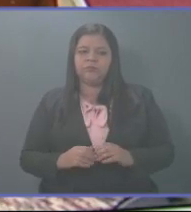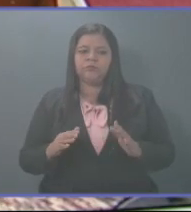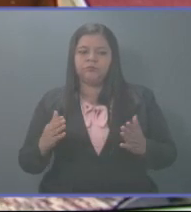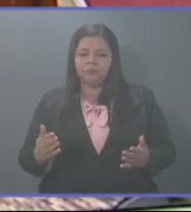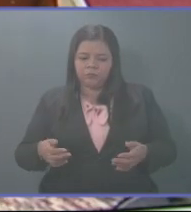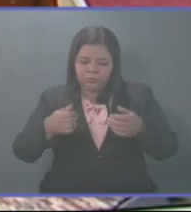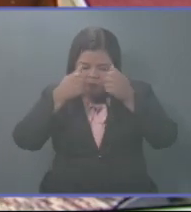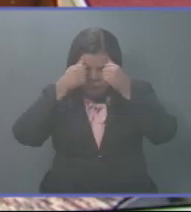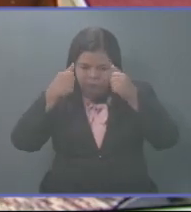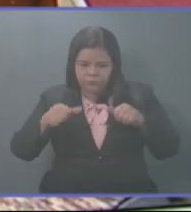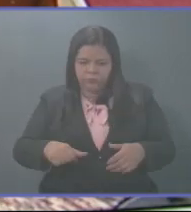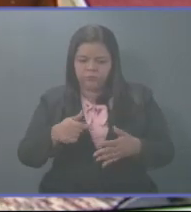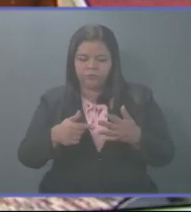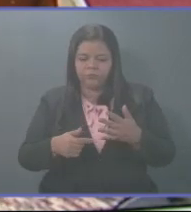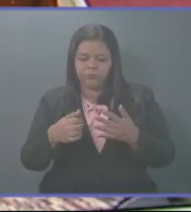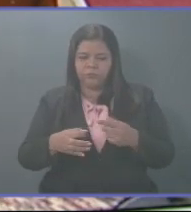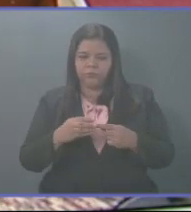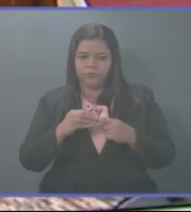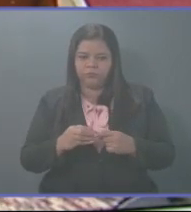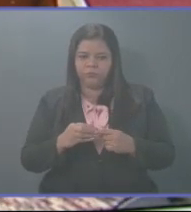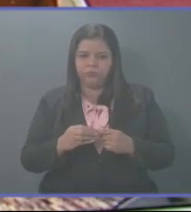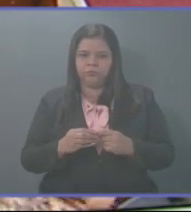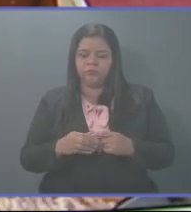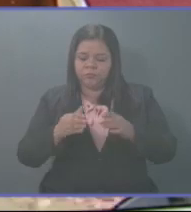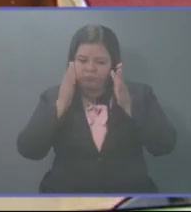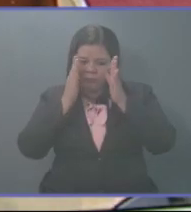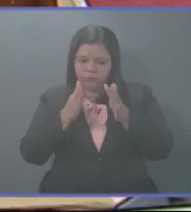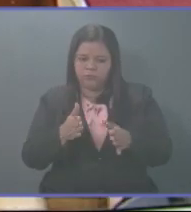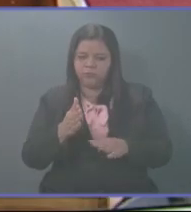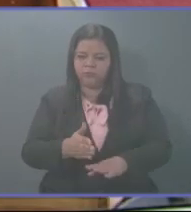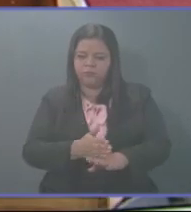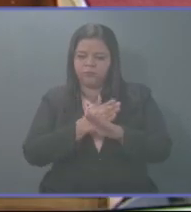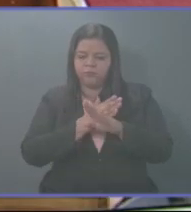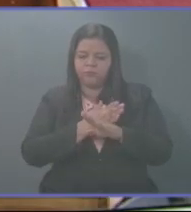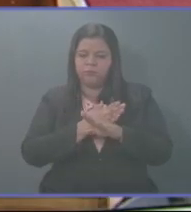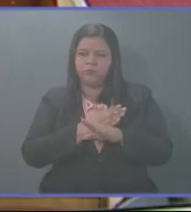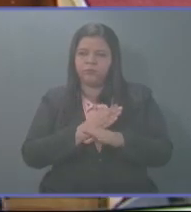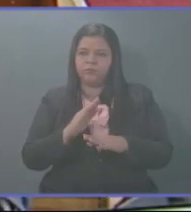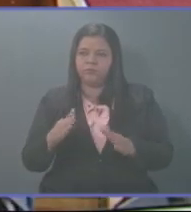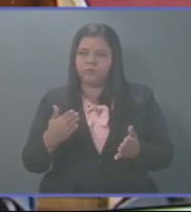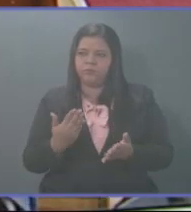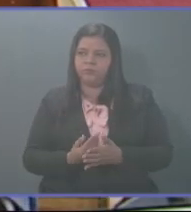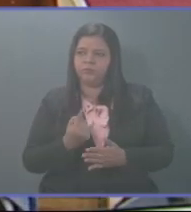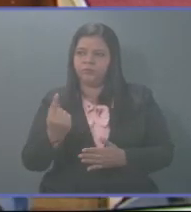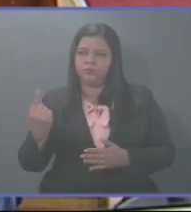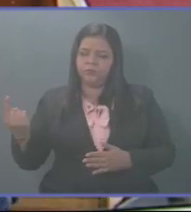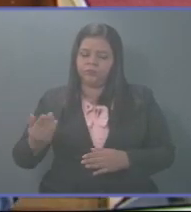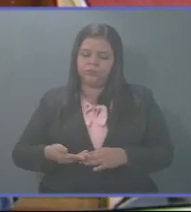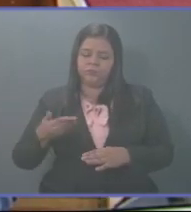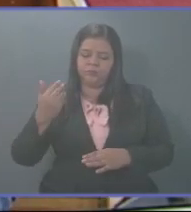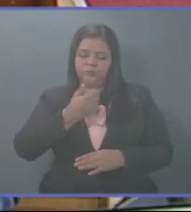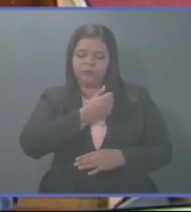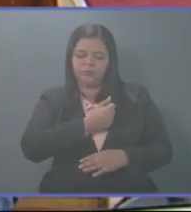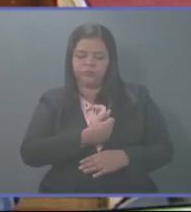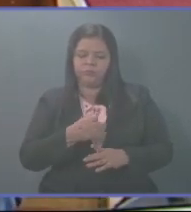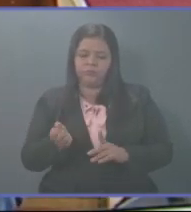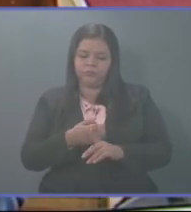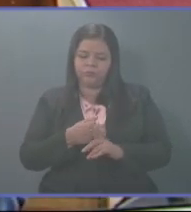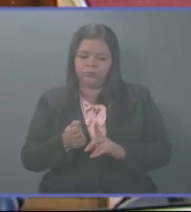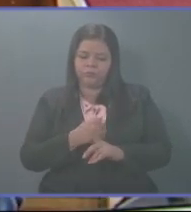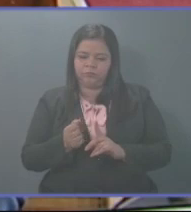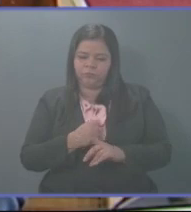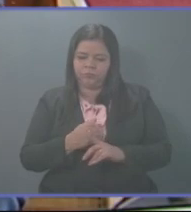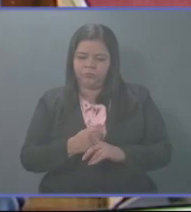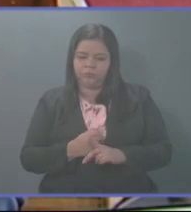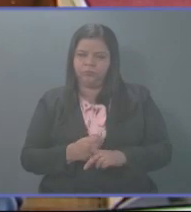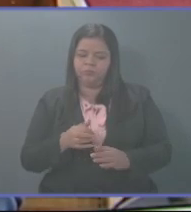se apruebe ley especial para la atención y protección integral de las víctimas de la violencia, y